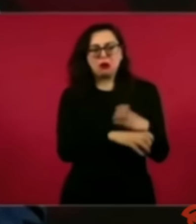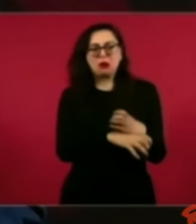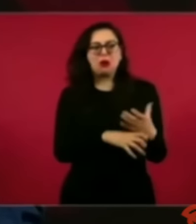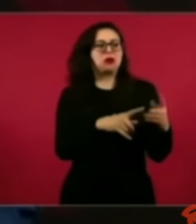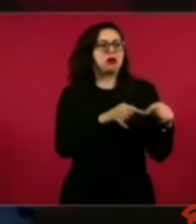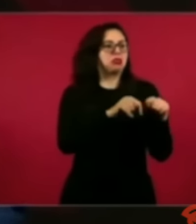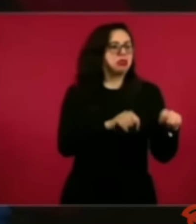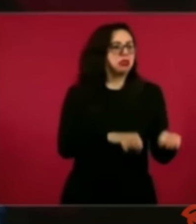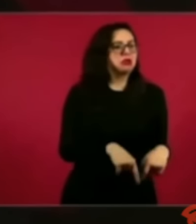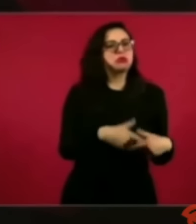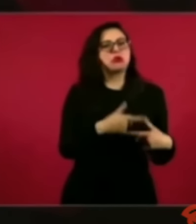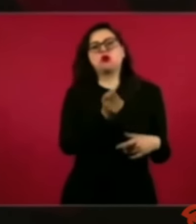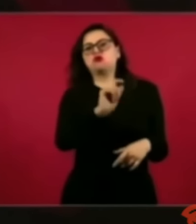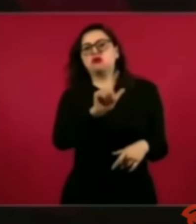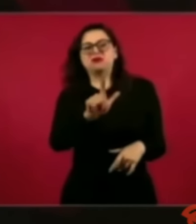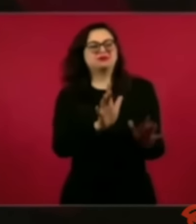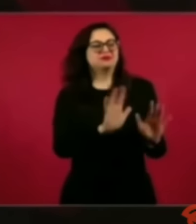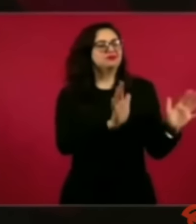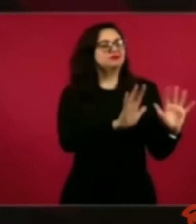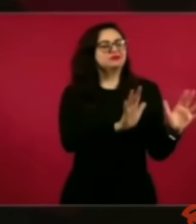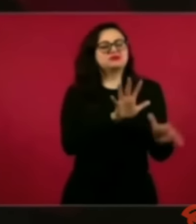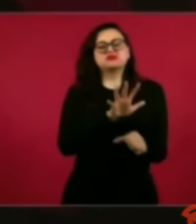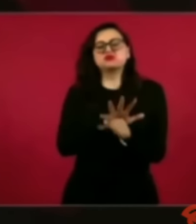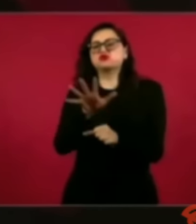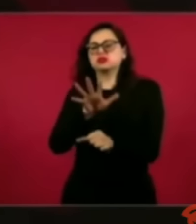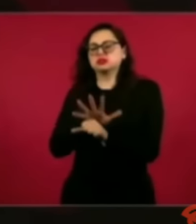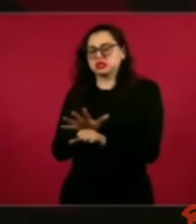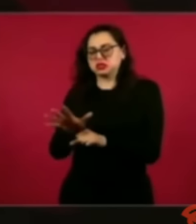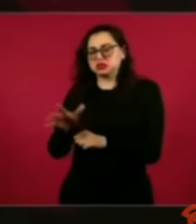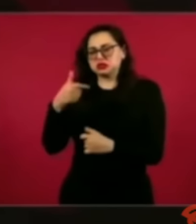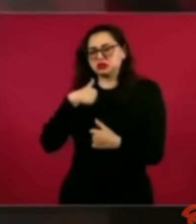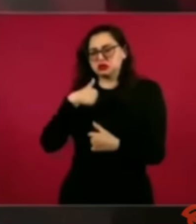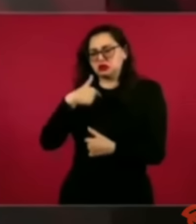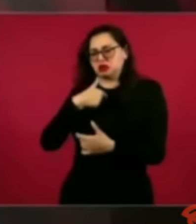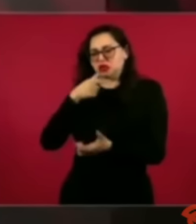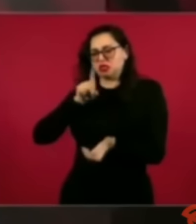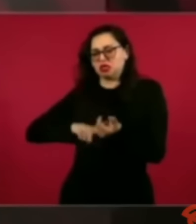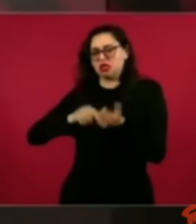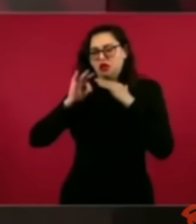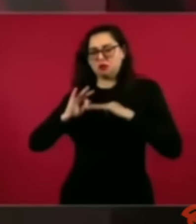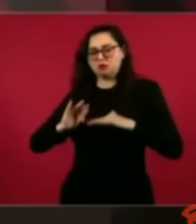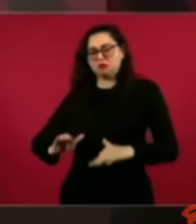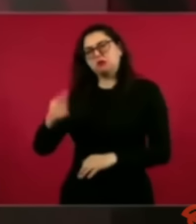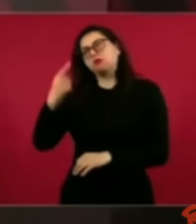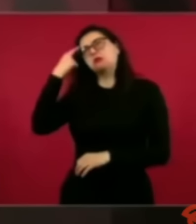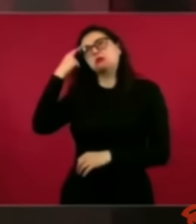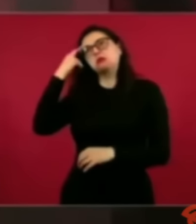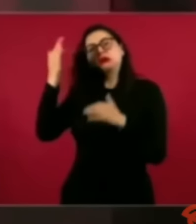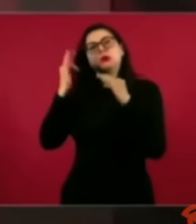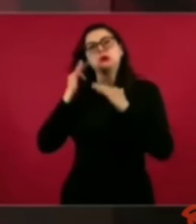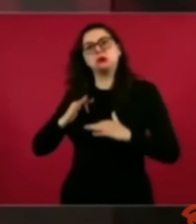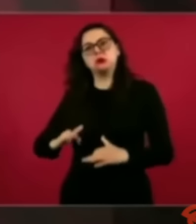La felicidad es estar bien con uno mismo, estar bien con nuestra conciencia